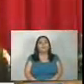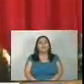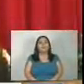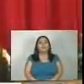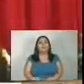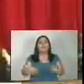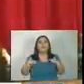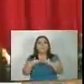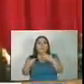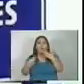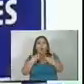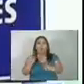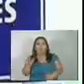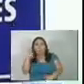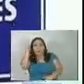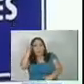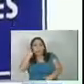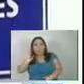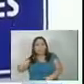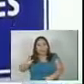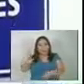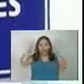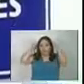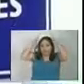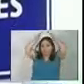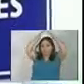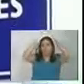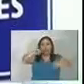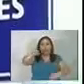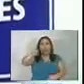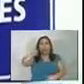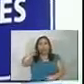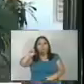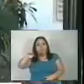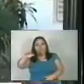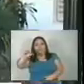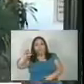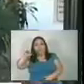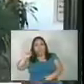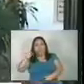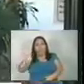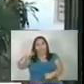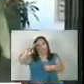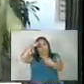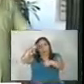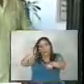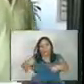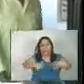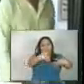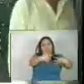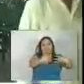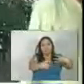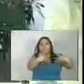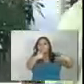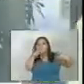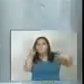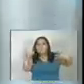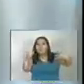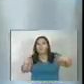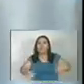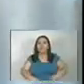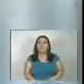También le contamos que dijo el arzobispo de San Salvador, José Luis Escobarala, sobre la reciente aprobación de la nueva ley de pensiones.